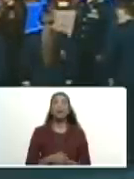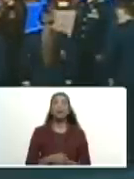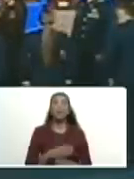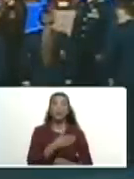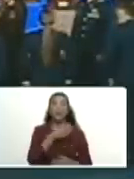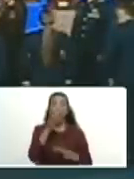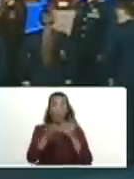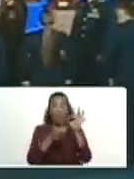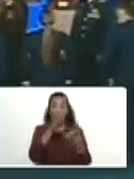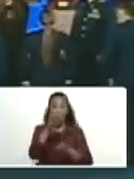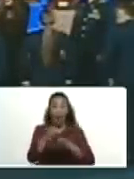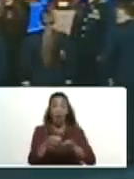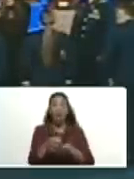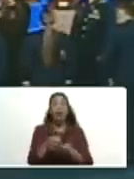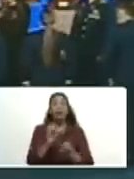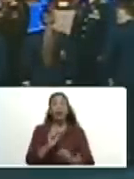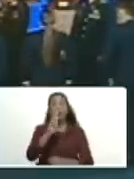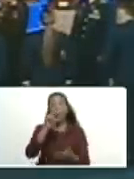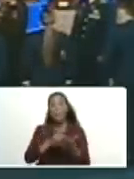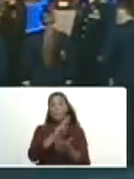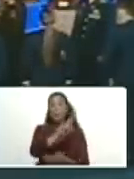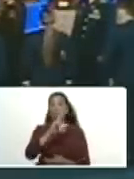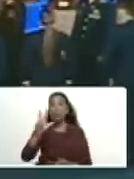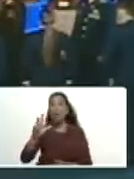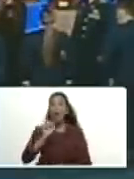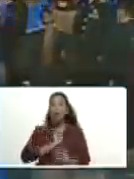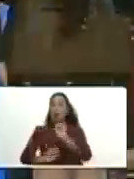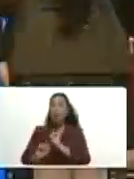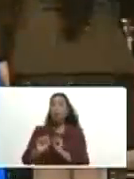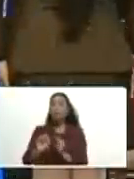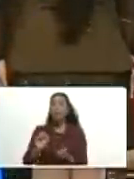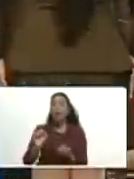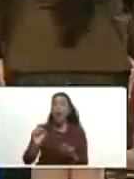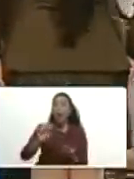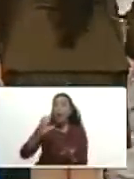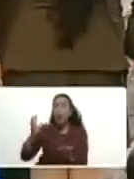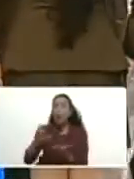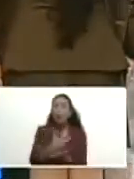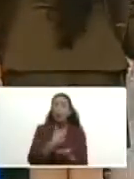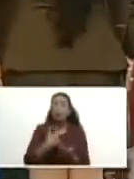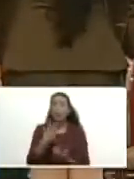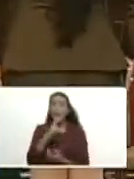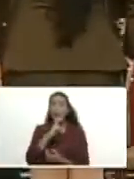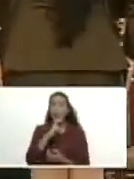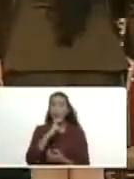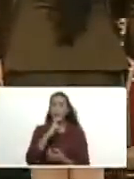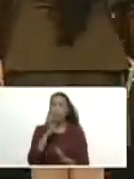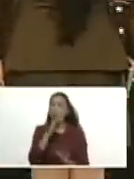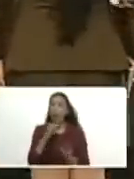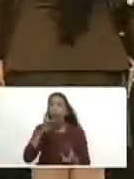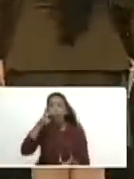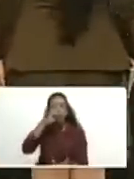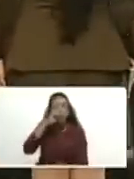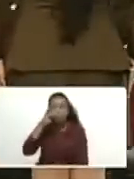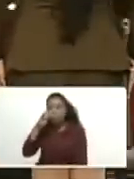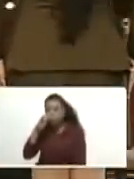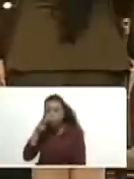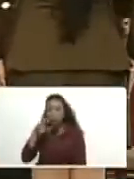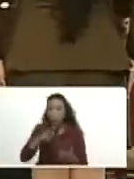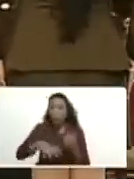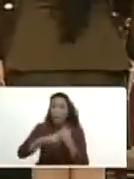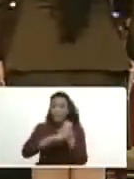Reseñamos entonces la Operación Autónoma 2023 contra la minería ilegal, los efectivos de la Fuerza Armada Nacional Bolivariana en labores de patrullaje en el Parque